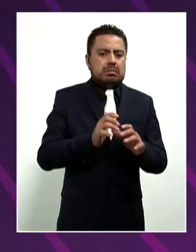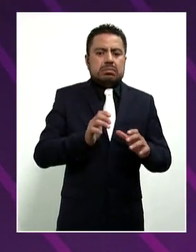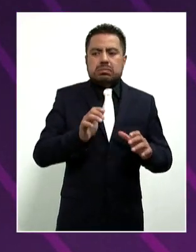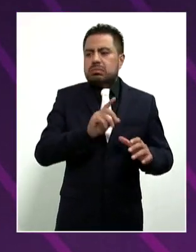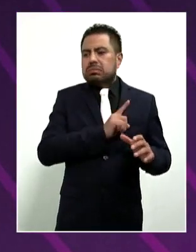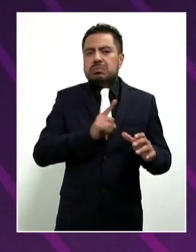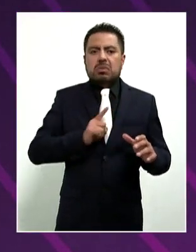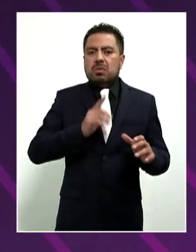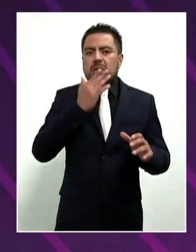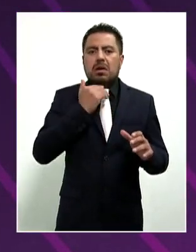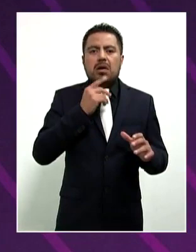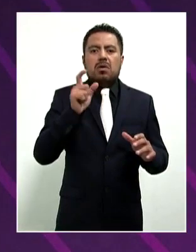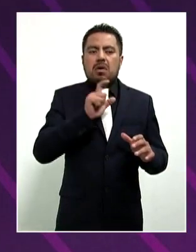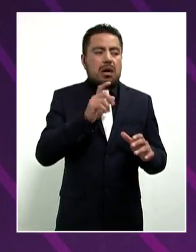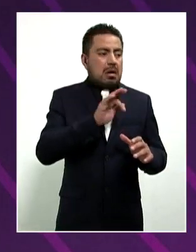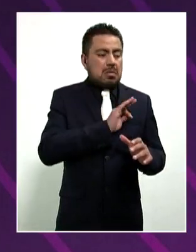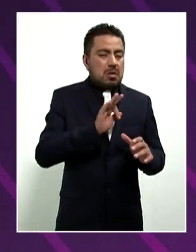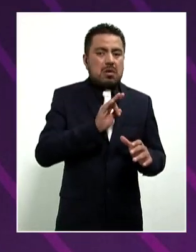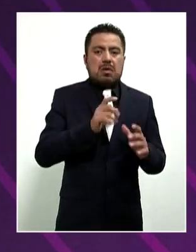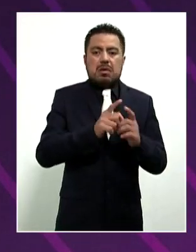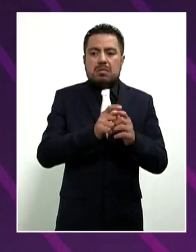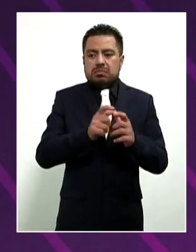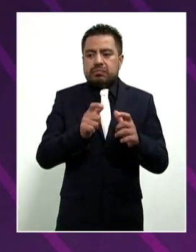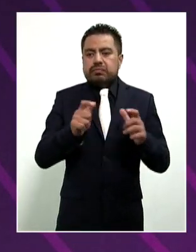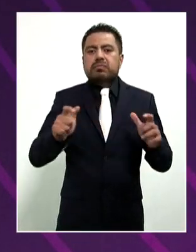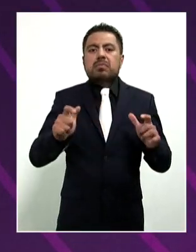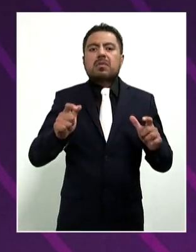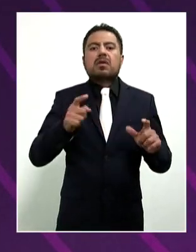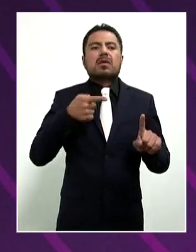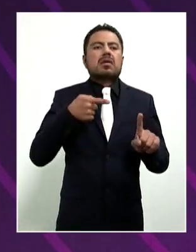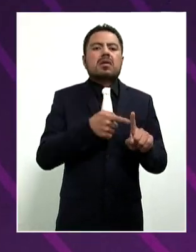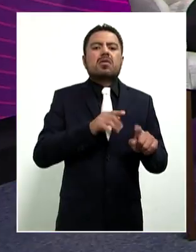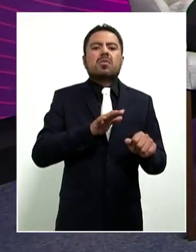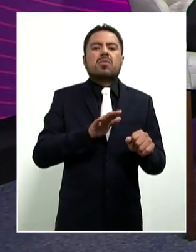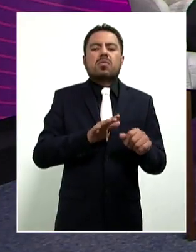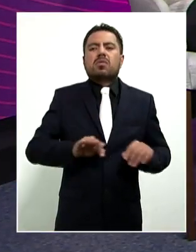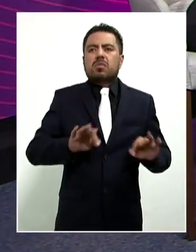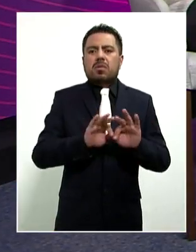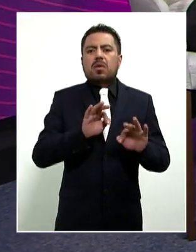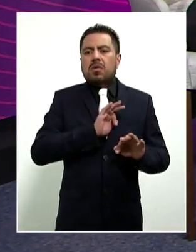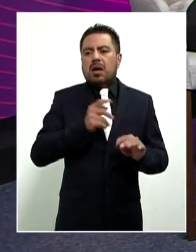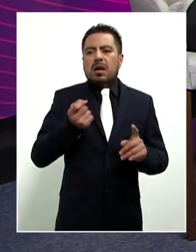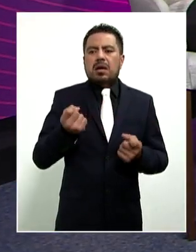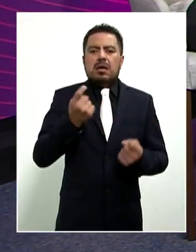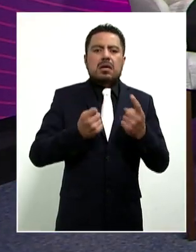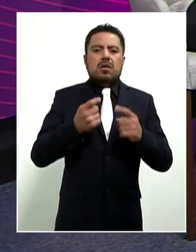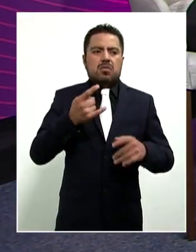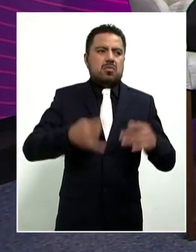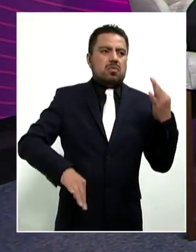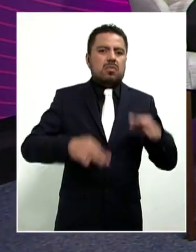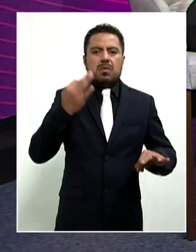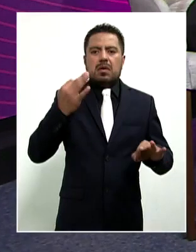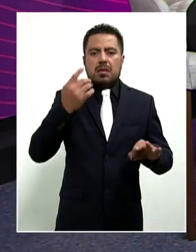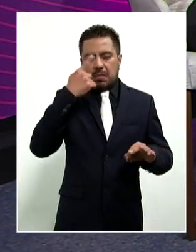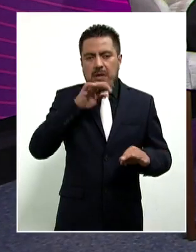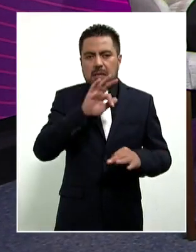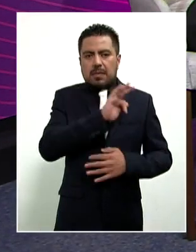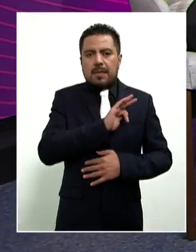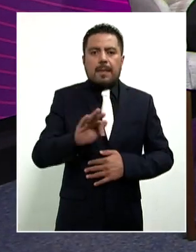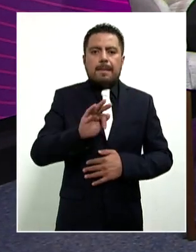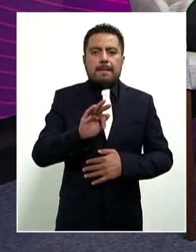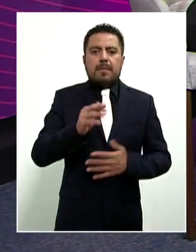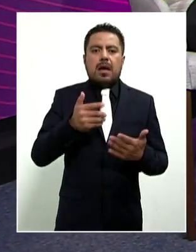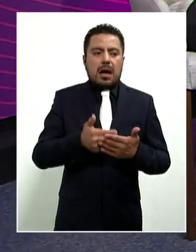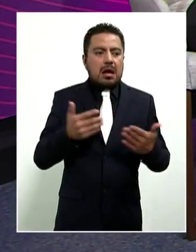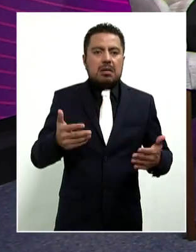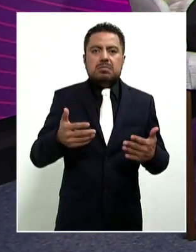debiera. Y cuando digo que no ha podido crecer como debiera es porque me estoy refiriendo fundamentalmente a aquellos que tienen la facultad jurídica para poder